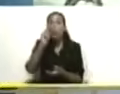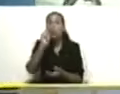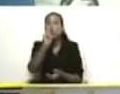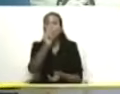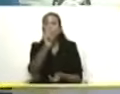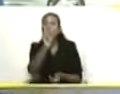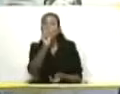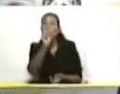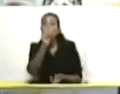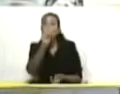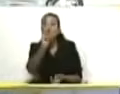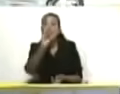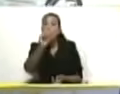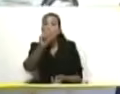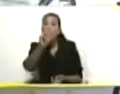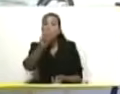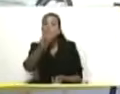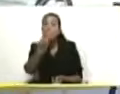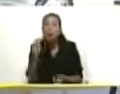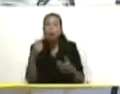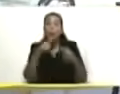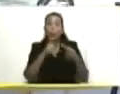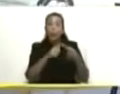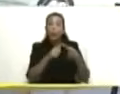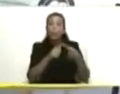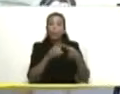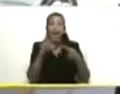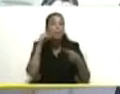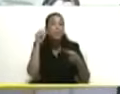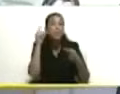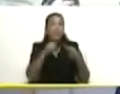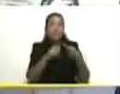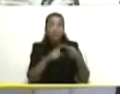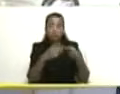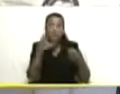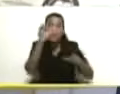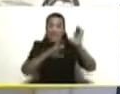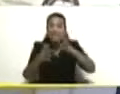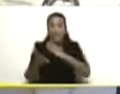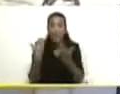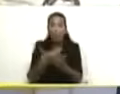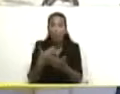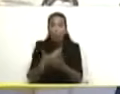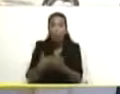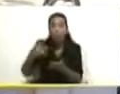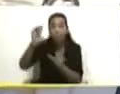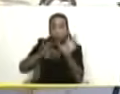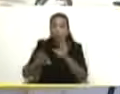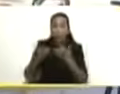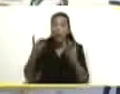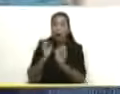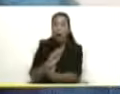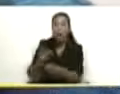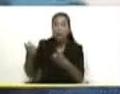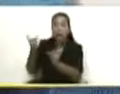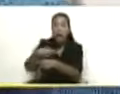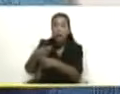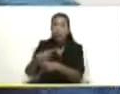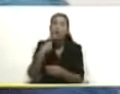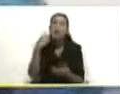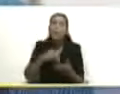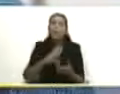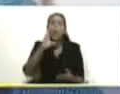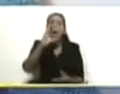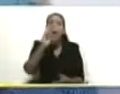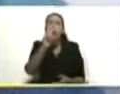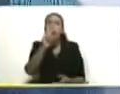raíz maravillosa cúrcuma, para todo este proceso de evidencia. Tiene mucha evidencia científica, presidente. Anticancerígena. Así es. ¿Qué más trae el cúrcuma?